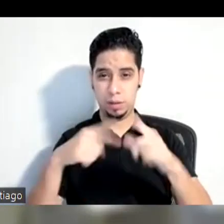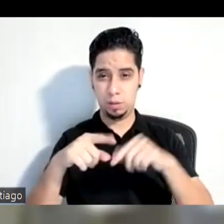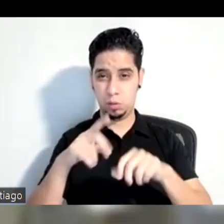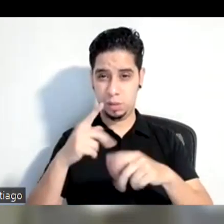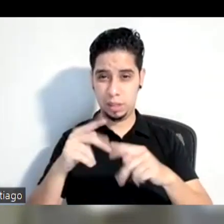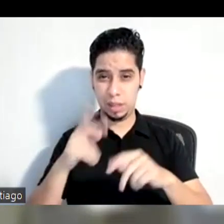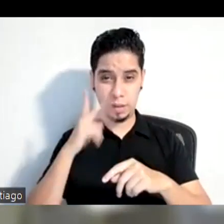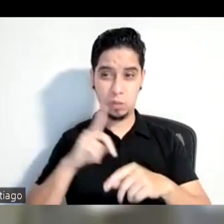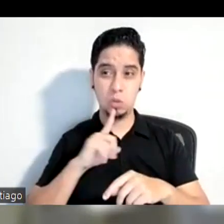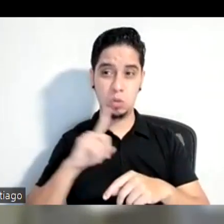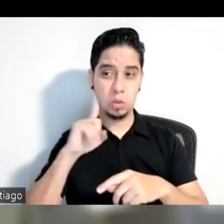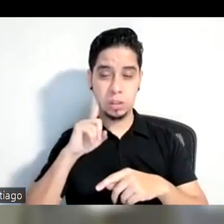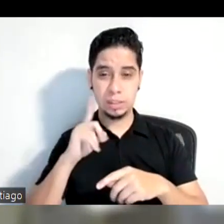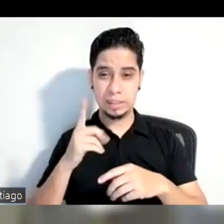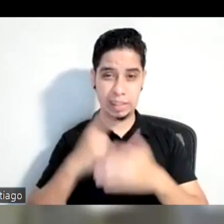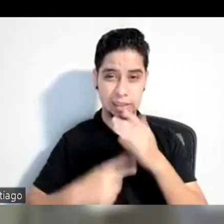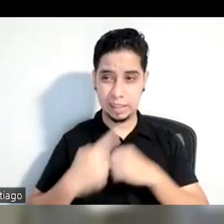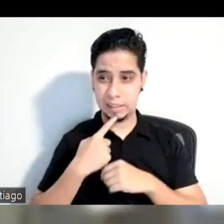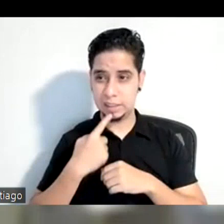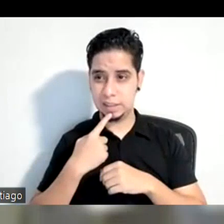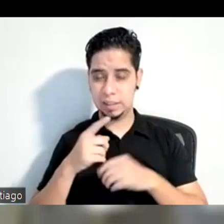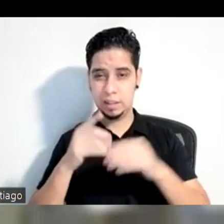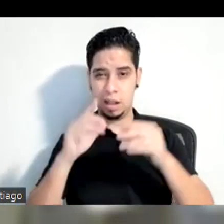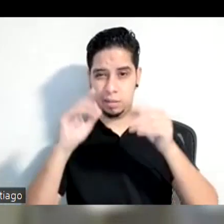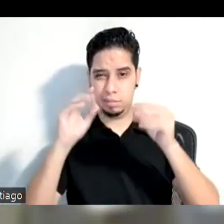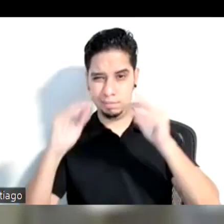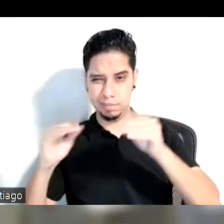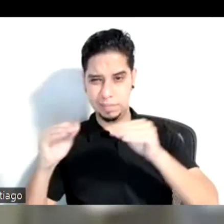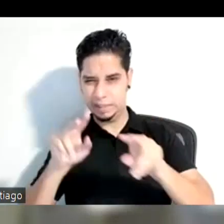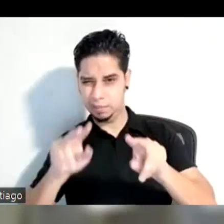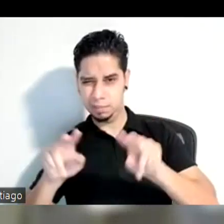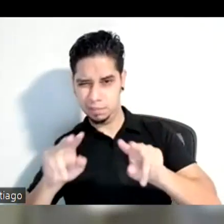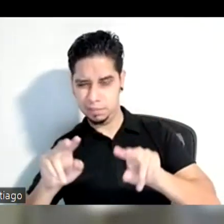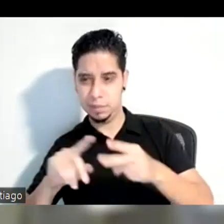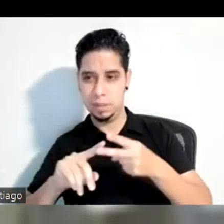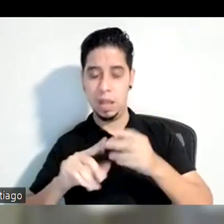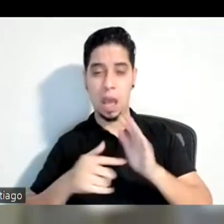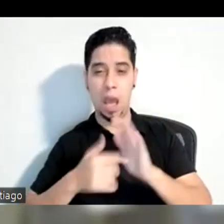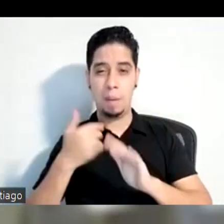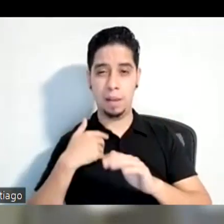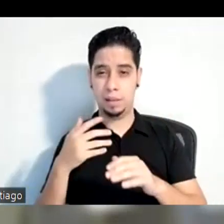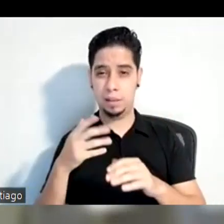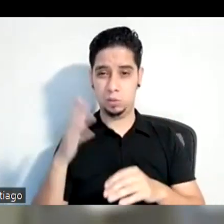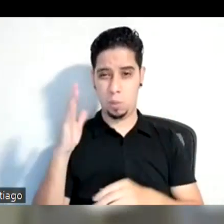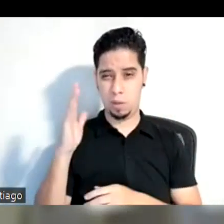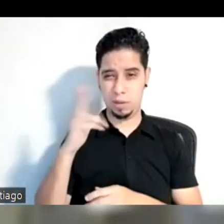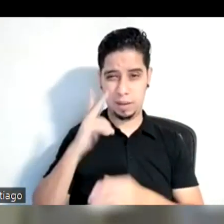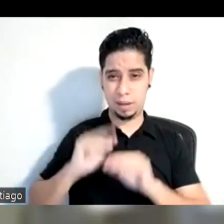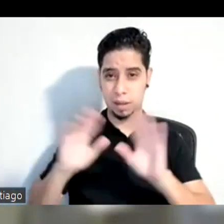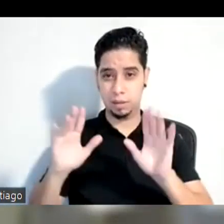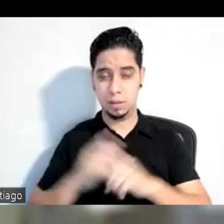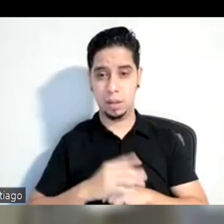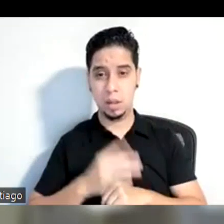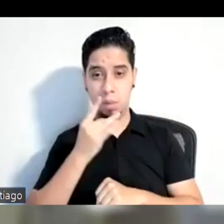sola y de decodificar lo que está diciendo, la imagen se pixela, la imagen a veces tiene sombra, la iluminación no es